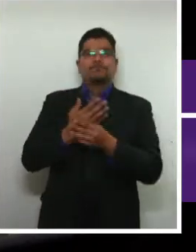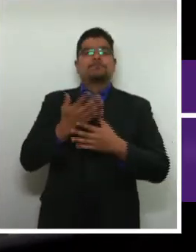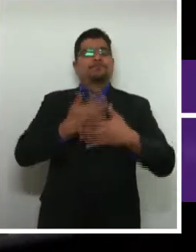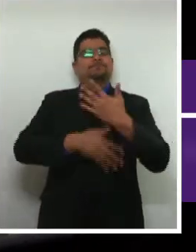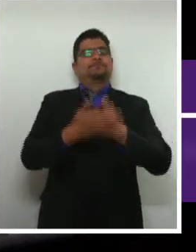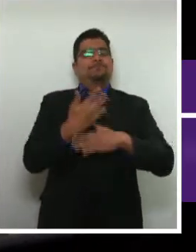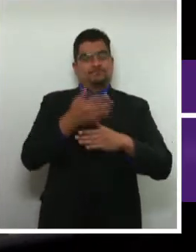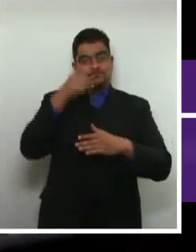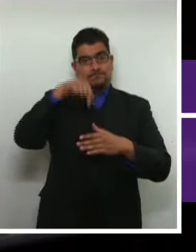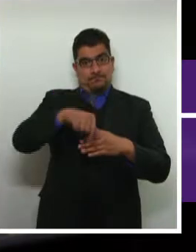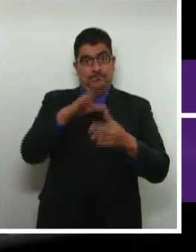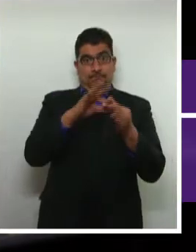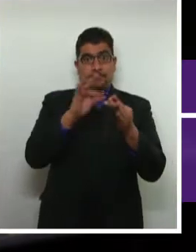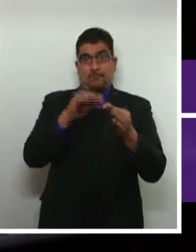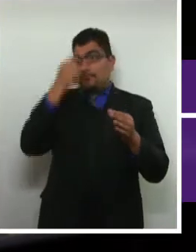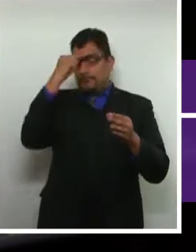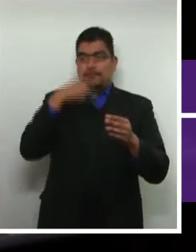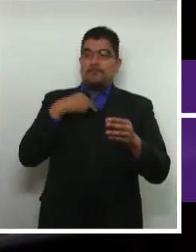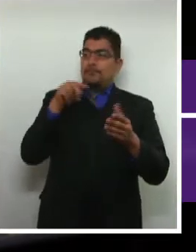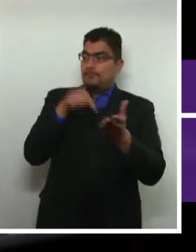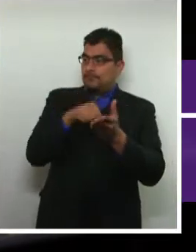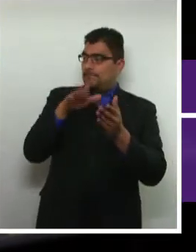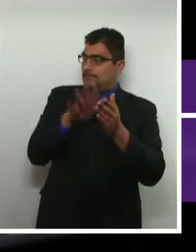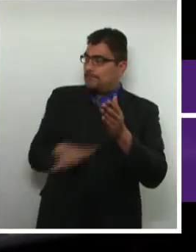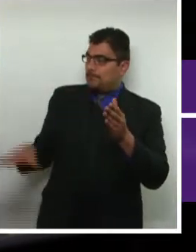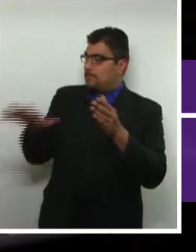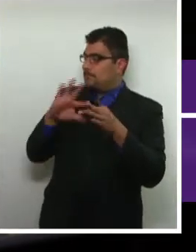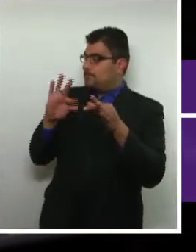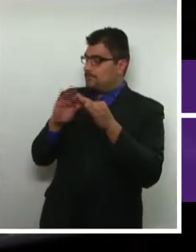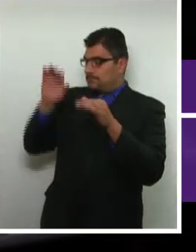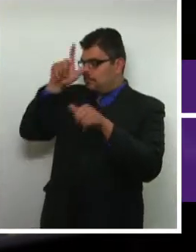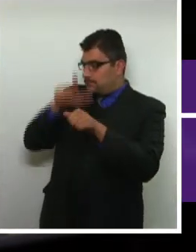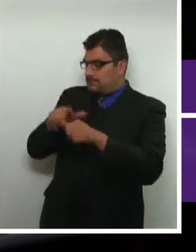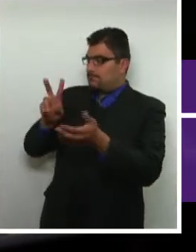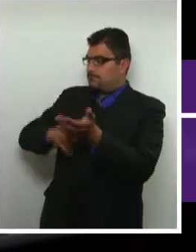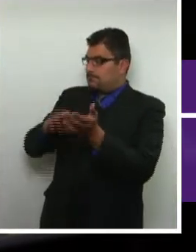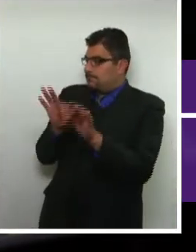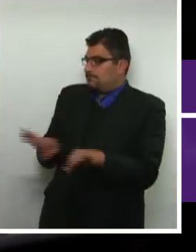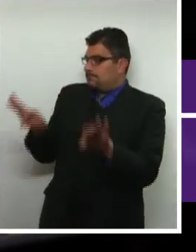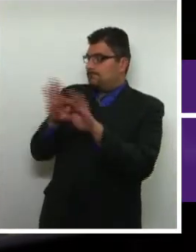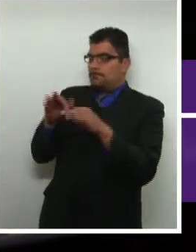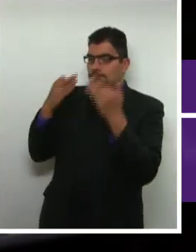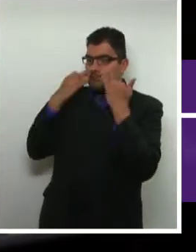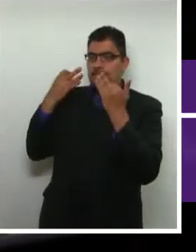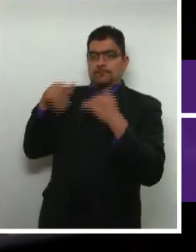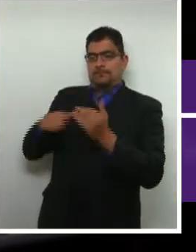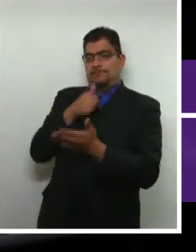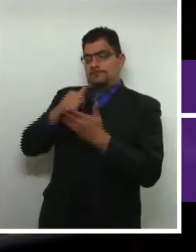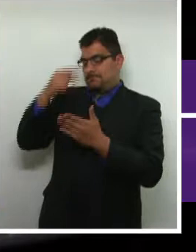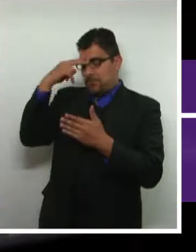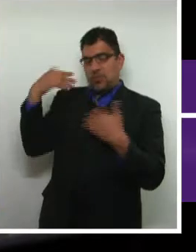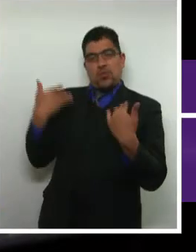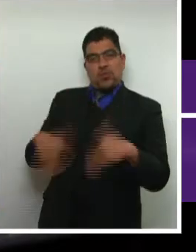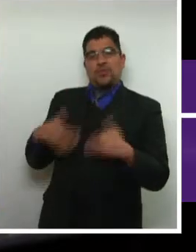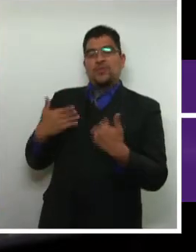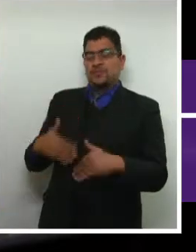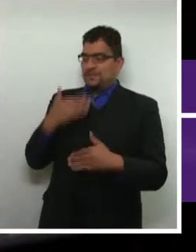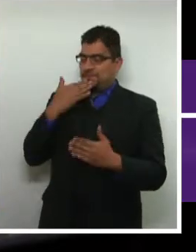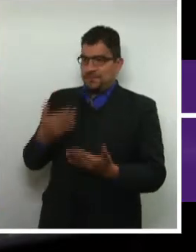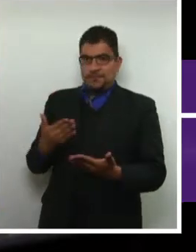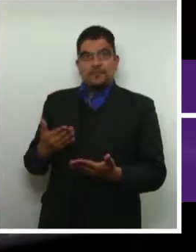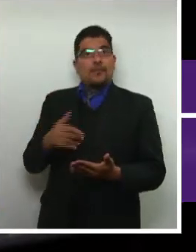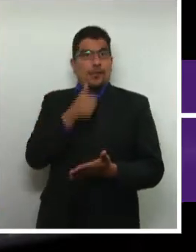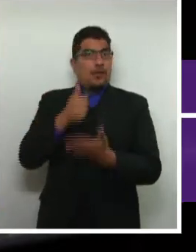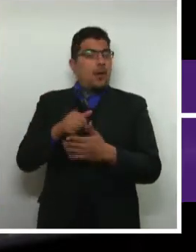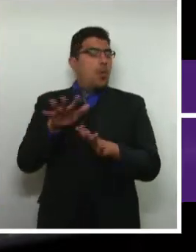importancia del patrimonio histórico, cultural, tangible e intangible de la Ciudad de México. Esta es una